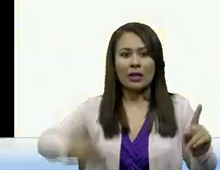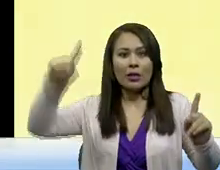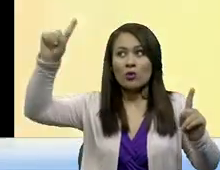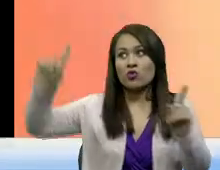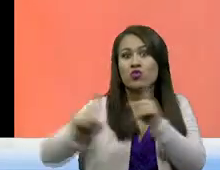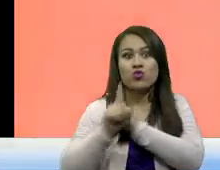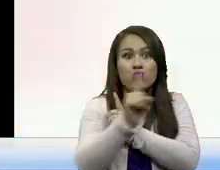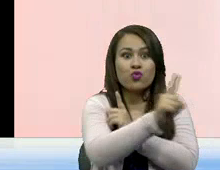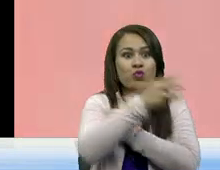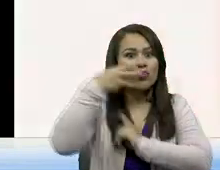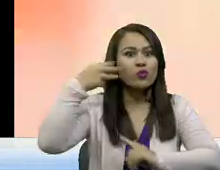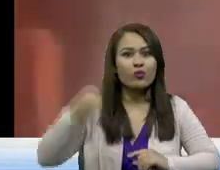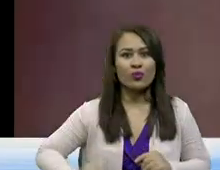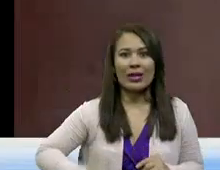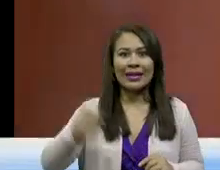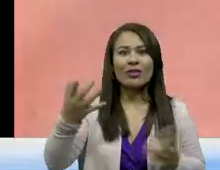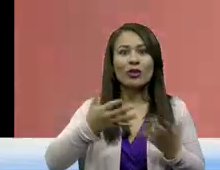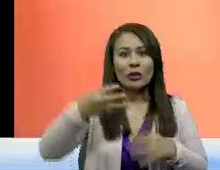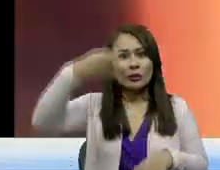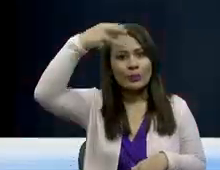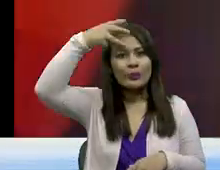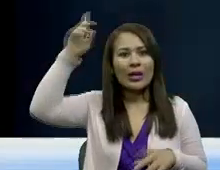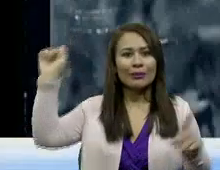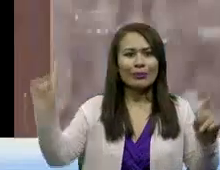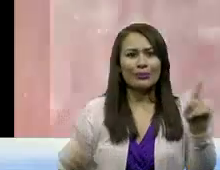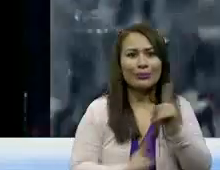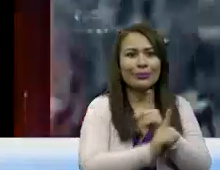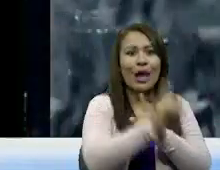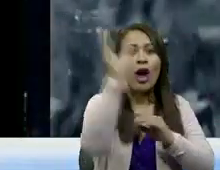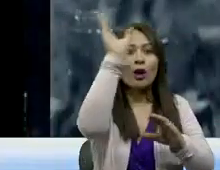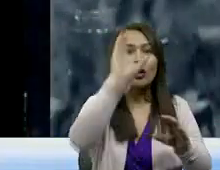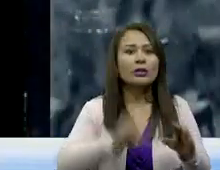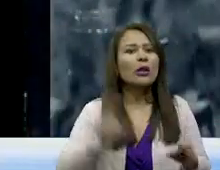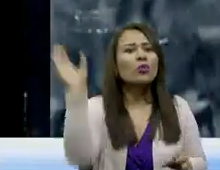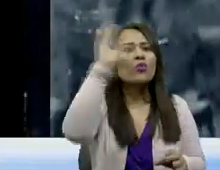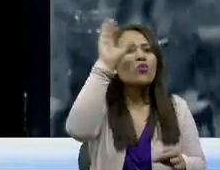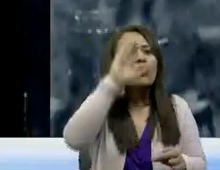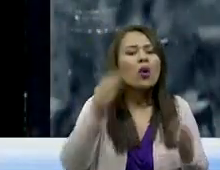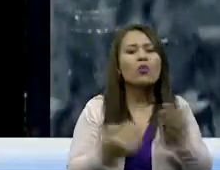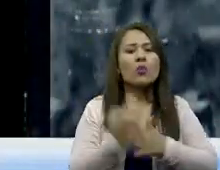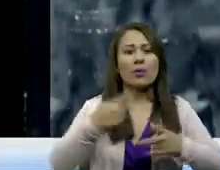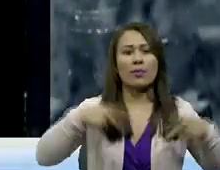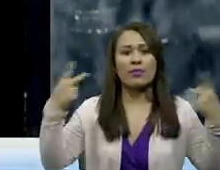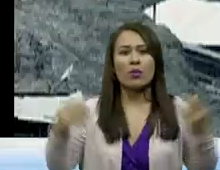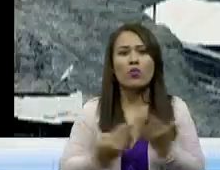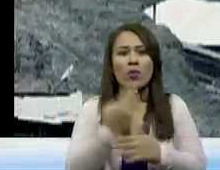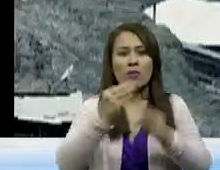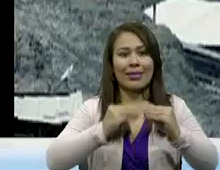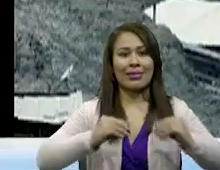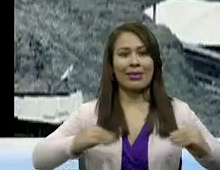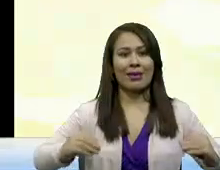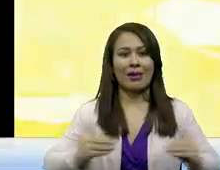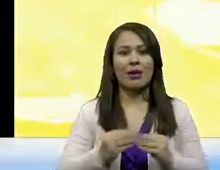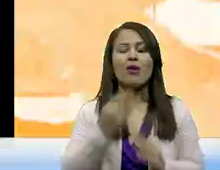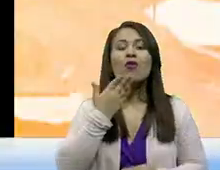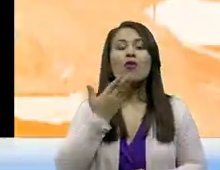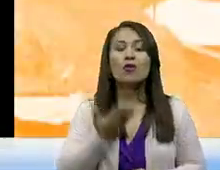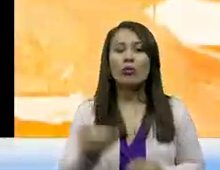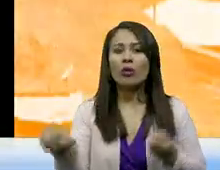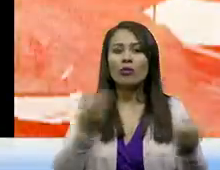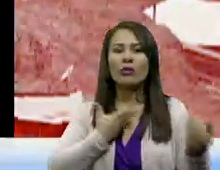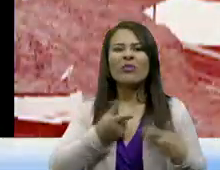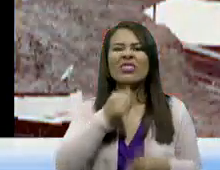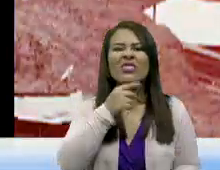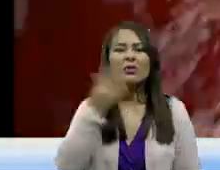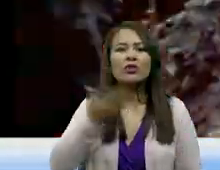Shuar se ha desplazado desde la Amazonía hacia la costa en busca de nuevas vidas, en busca de nuevas tierras. ¿Cuáles fueron los primeros hombres que